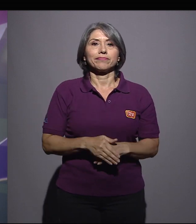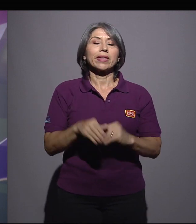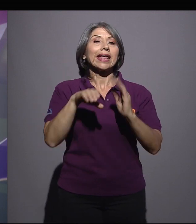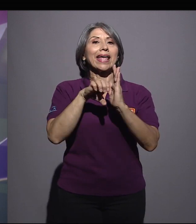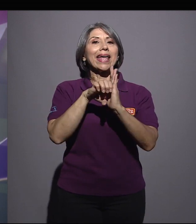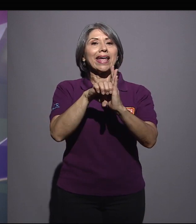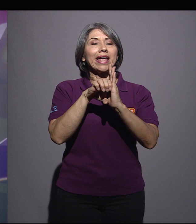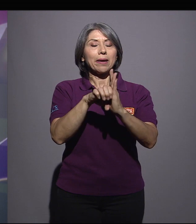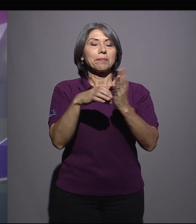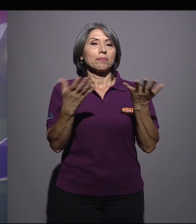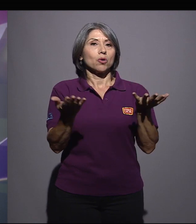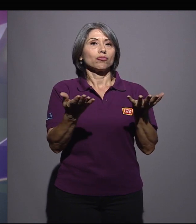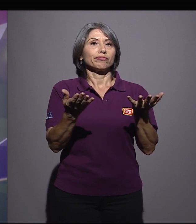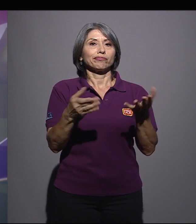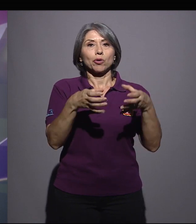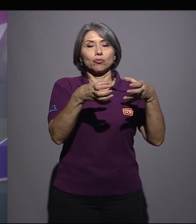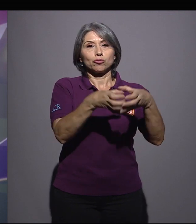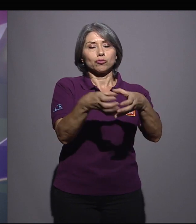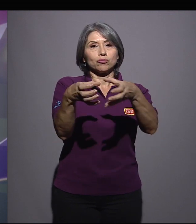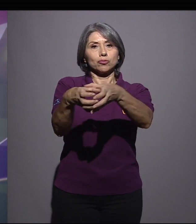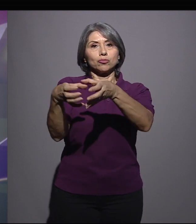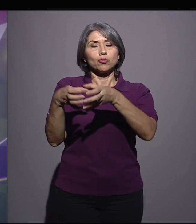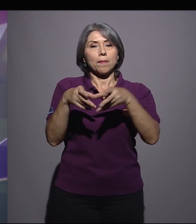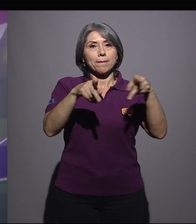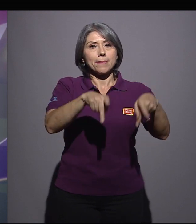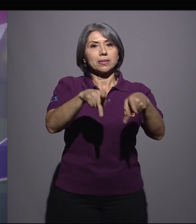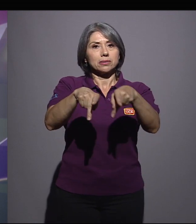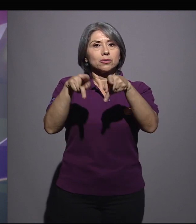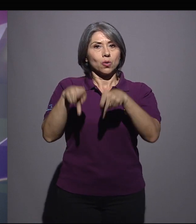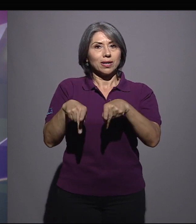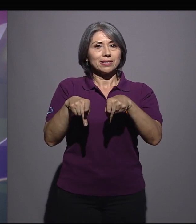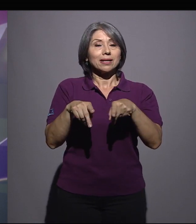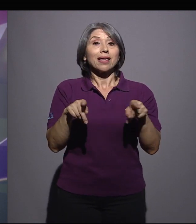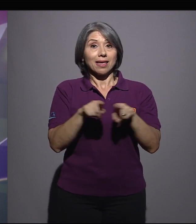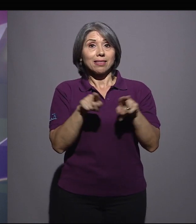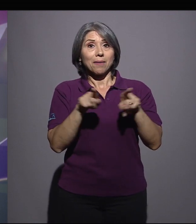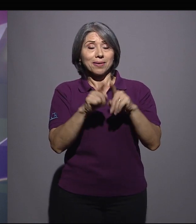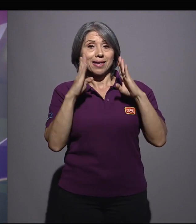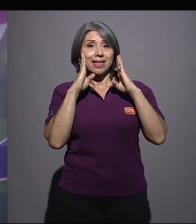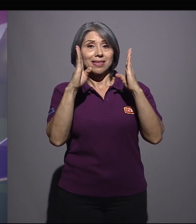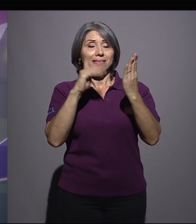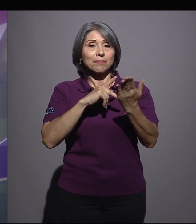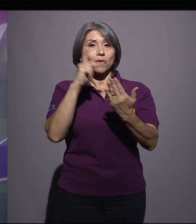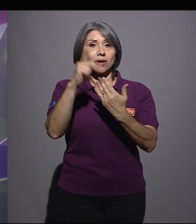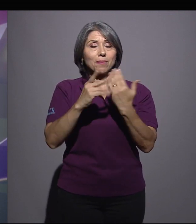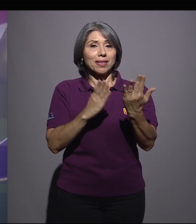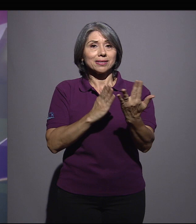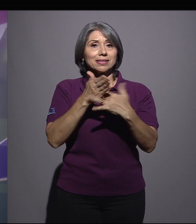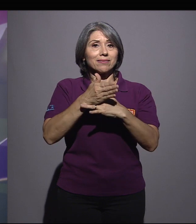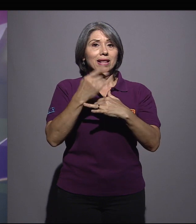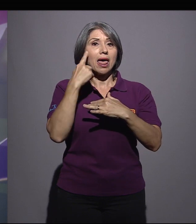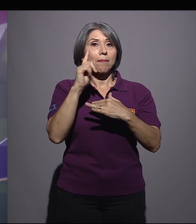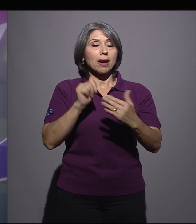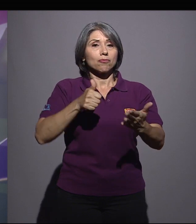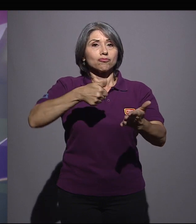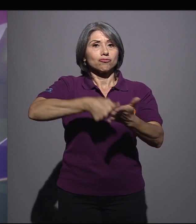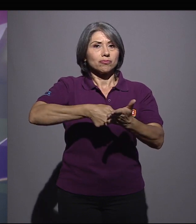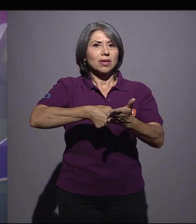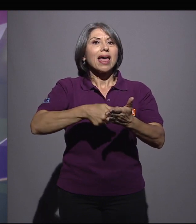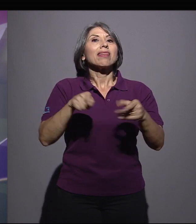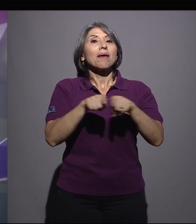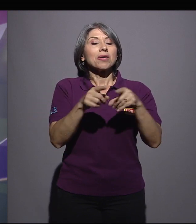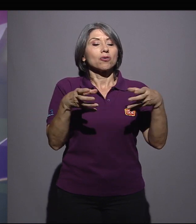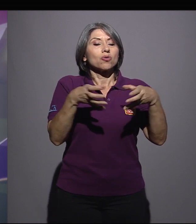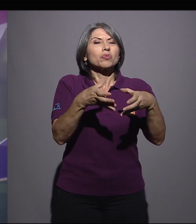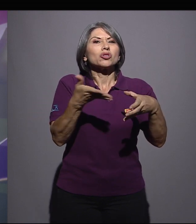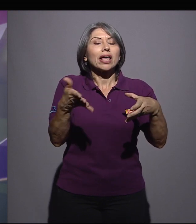ejemplo, dentro de estas poblaciones, ¿verdad?, que también son atendidas por este programa de accesibilidad para el ejercicio del voto, están las zonas indígenas